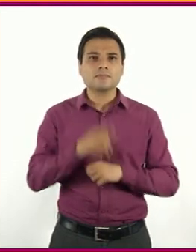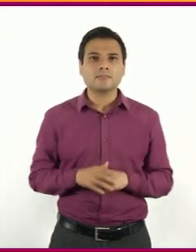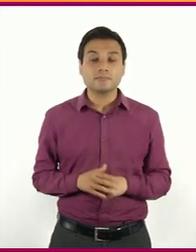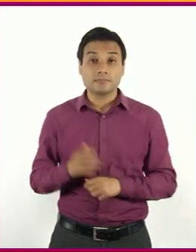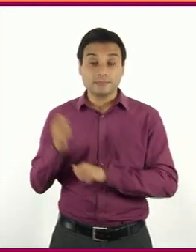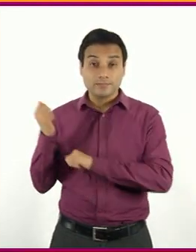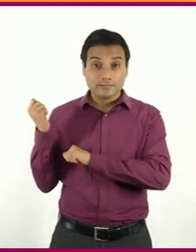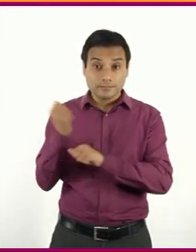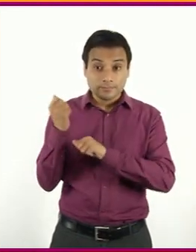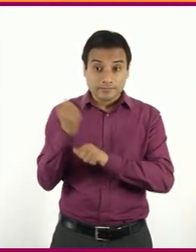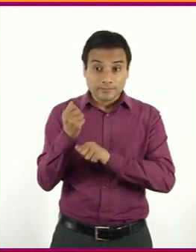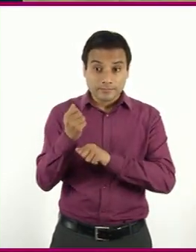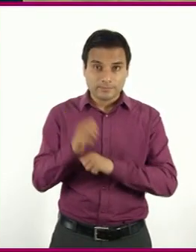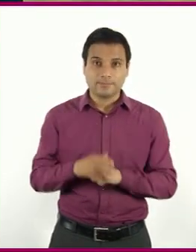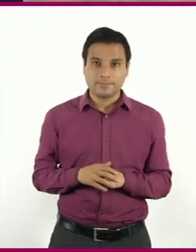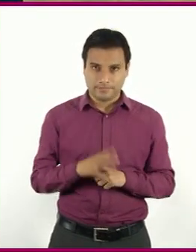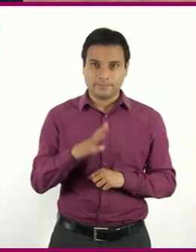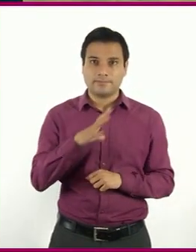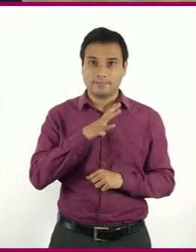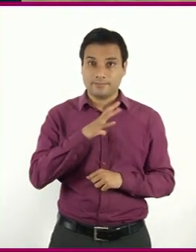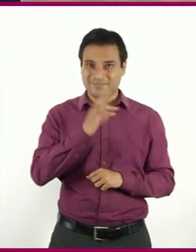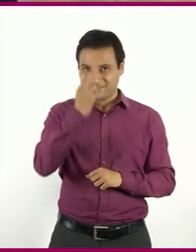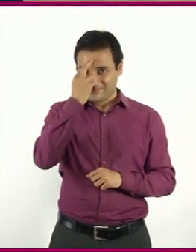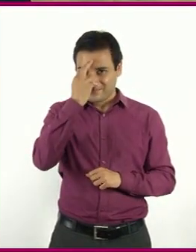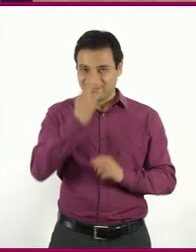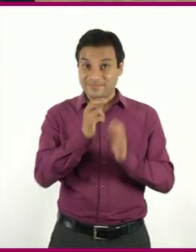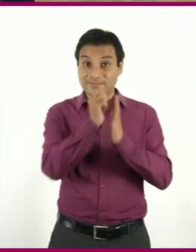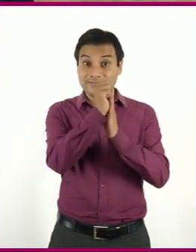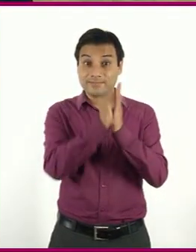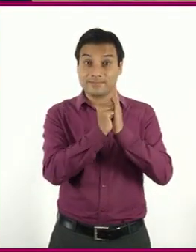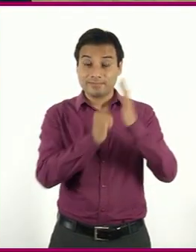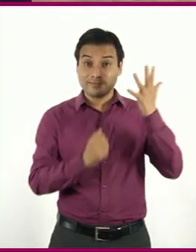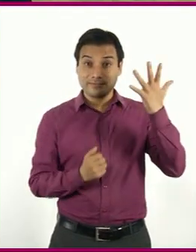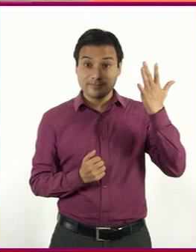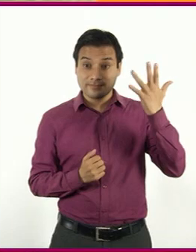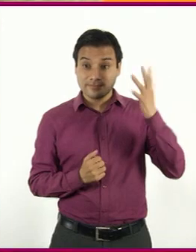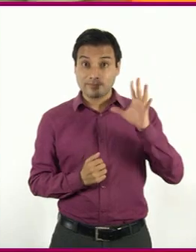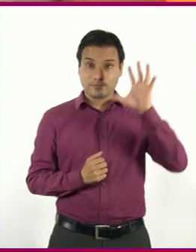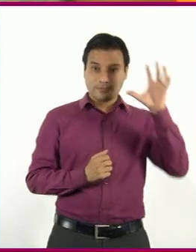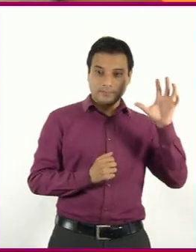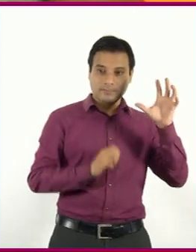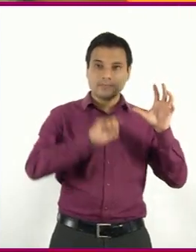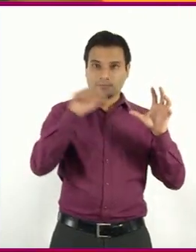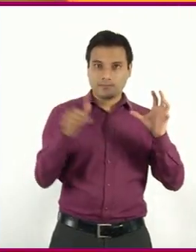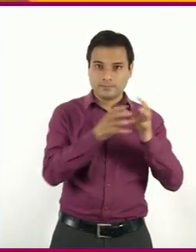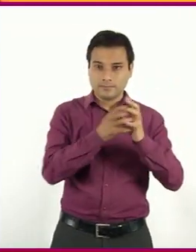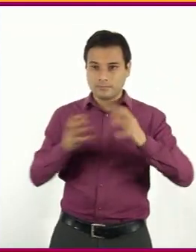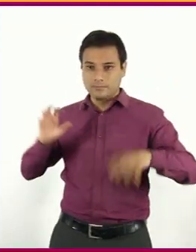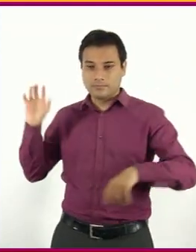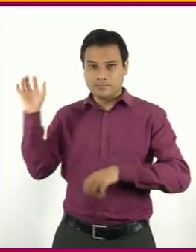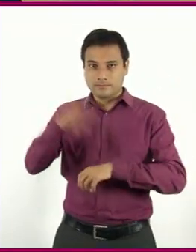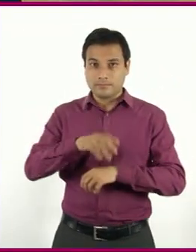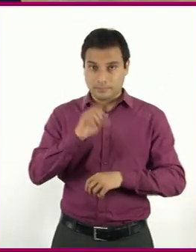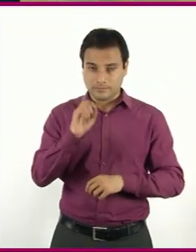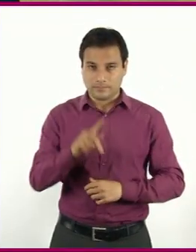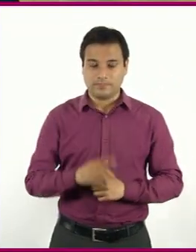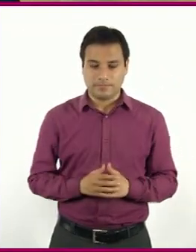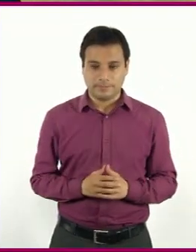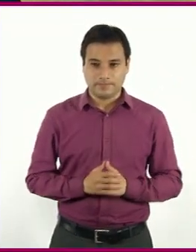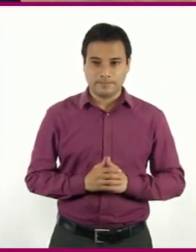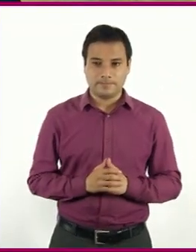tenemos la manopla. Con esa cachamos, cambiamos y lanzamos. Exactamente. ¿Listo? Una. Ahí están.